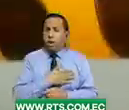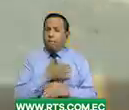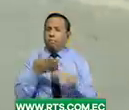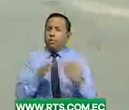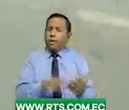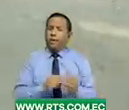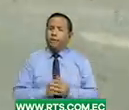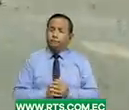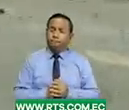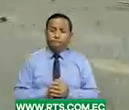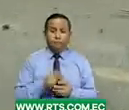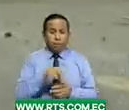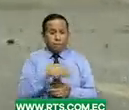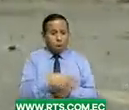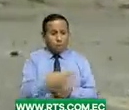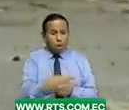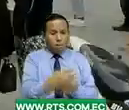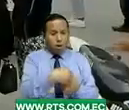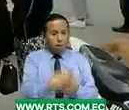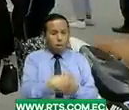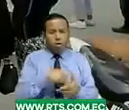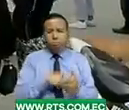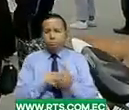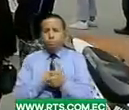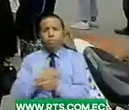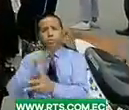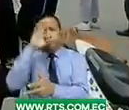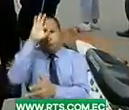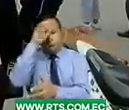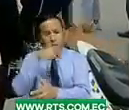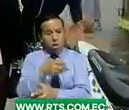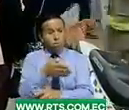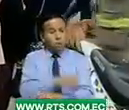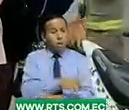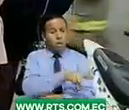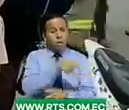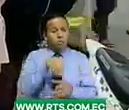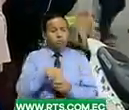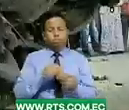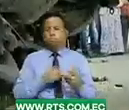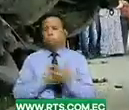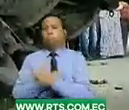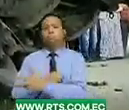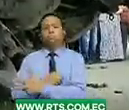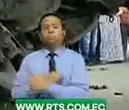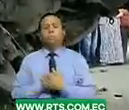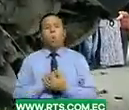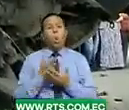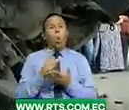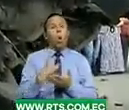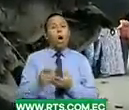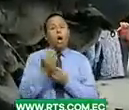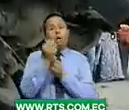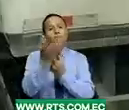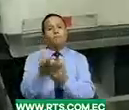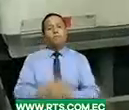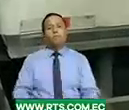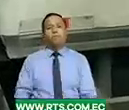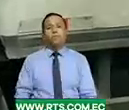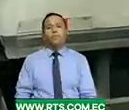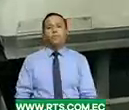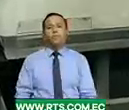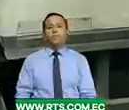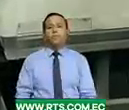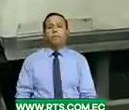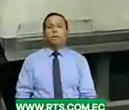fueron trasladados a una casa de salud, mientras que el cuerpo de la persona que murió fue llevado al centro forense. En Loja, informó Marcela